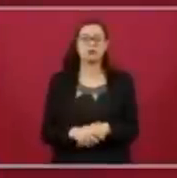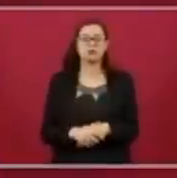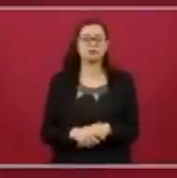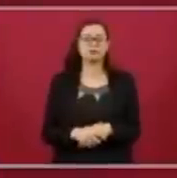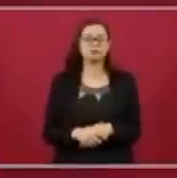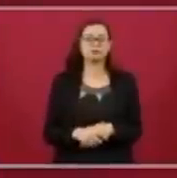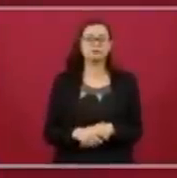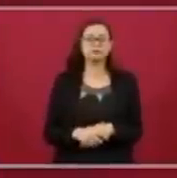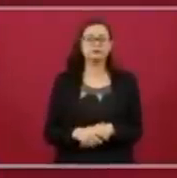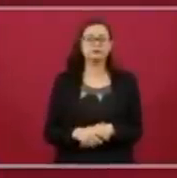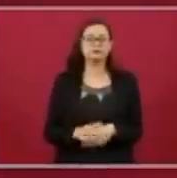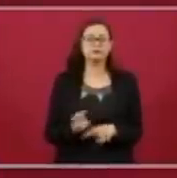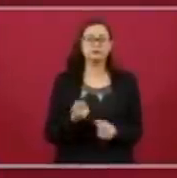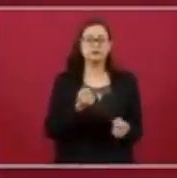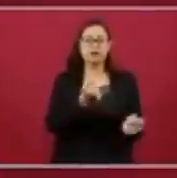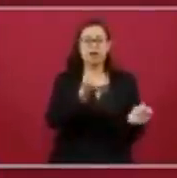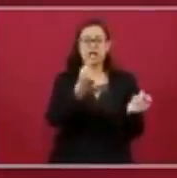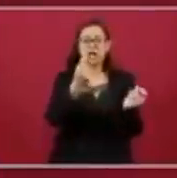gobernadores